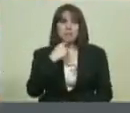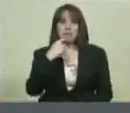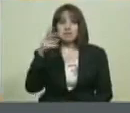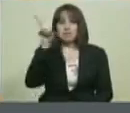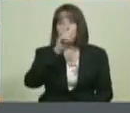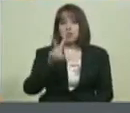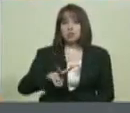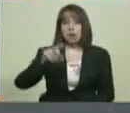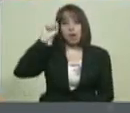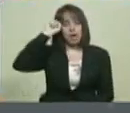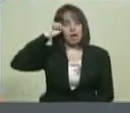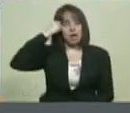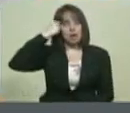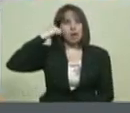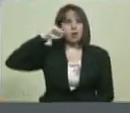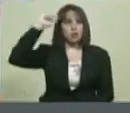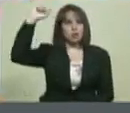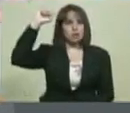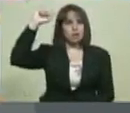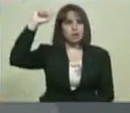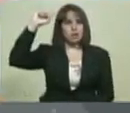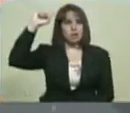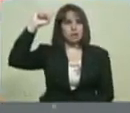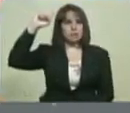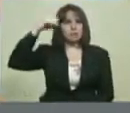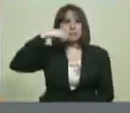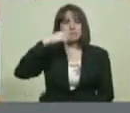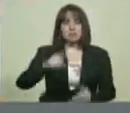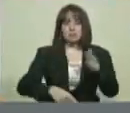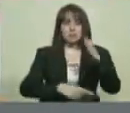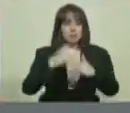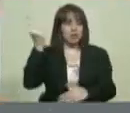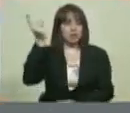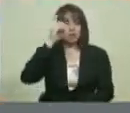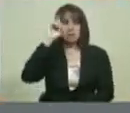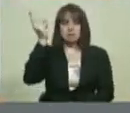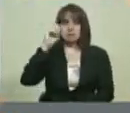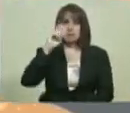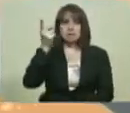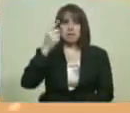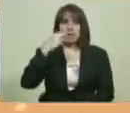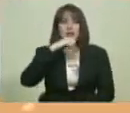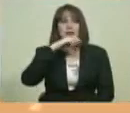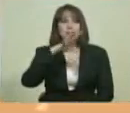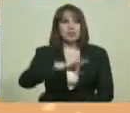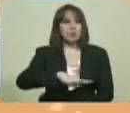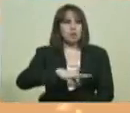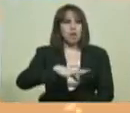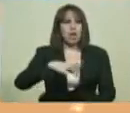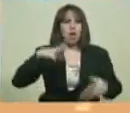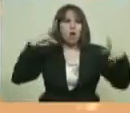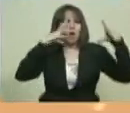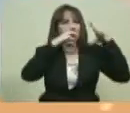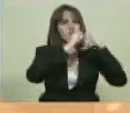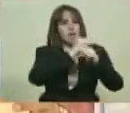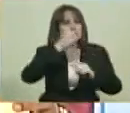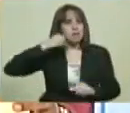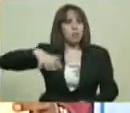Venezuela Heroica. Y dice, no es la primera vez que la historia confía al pueblo